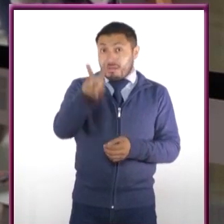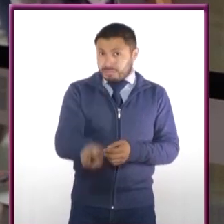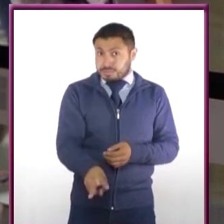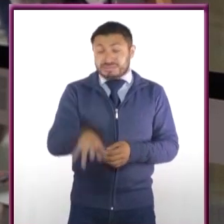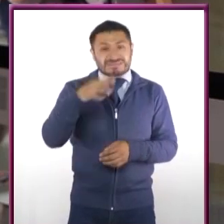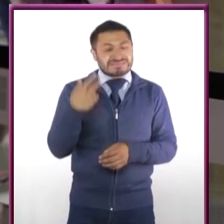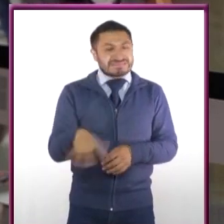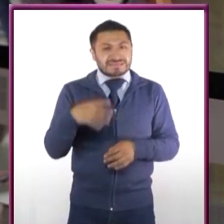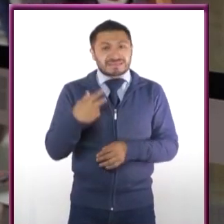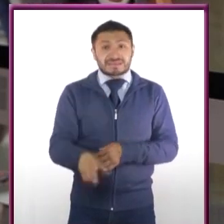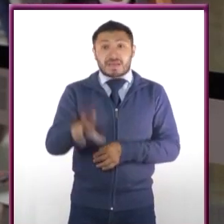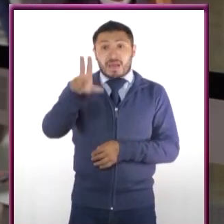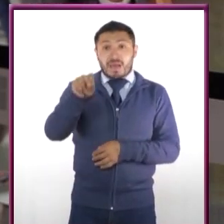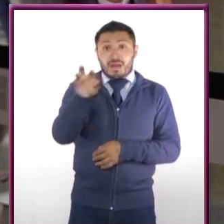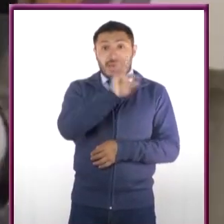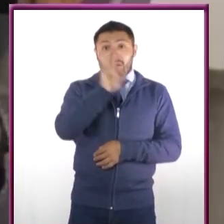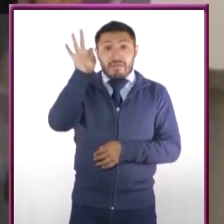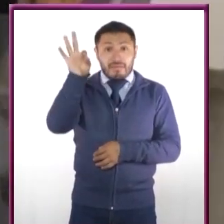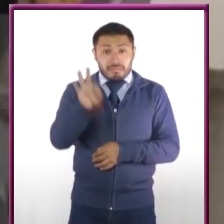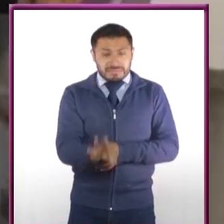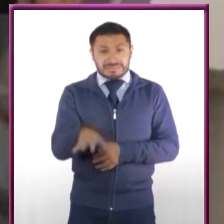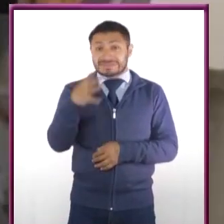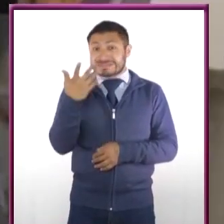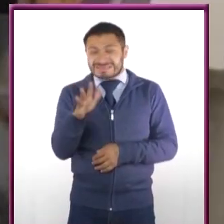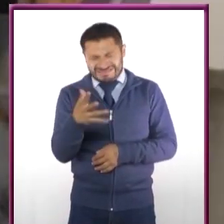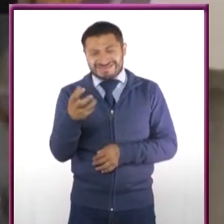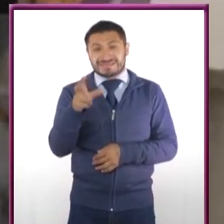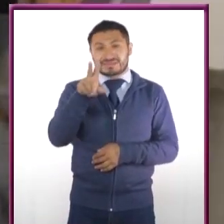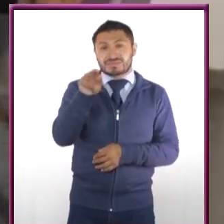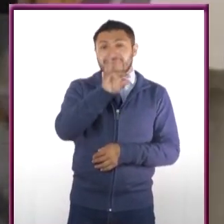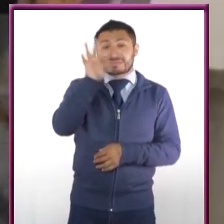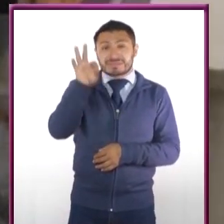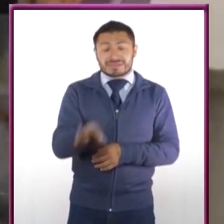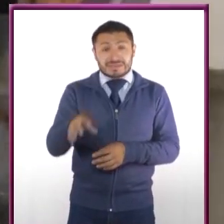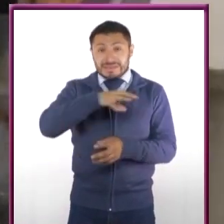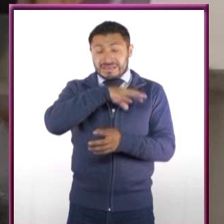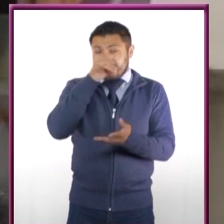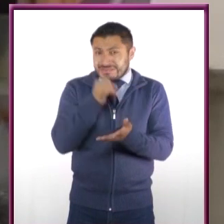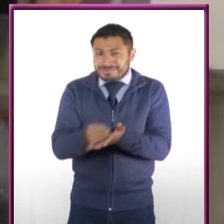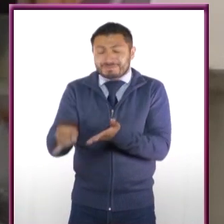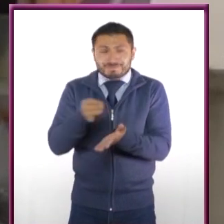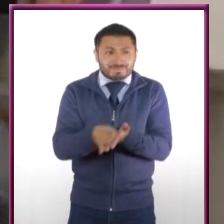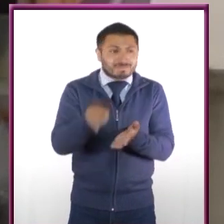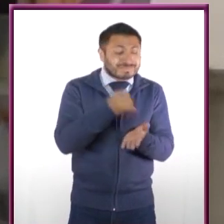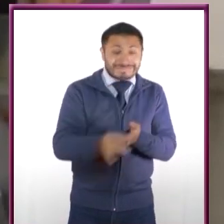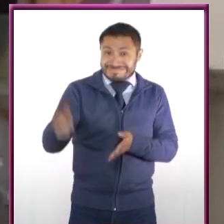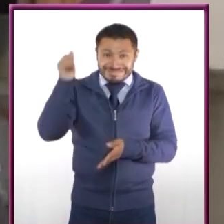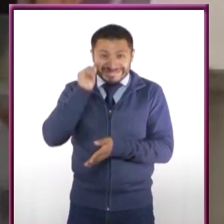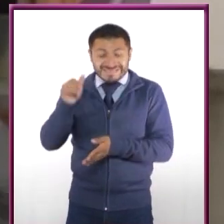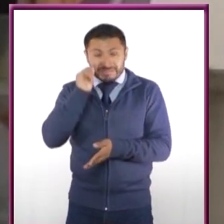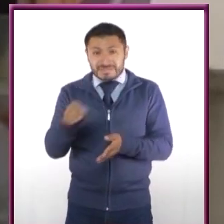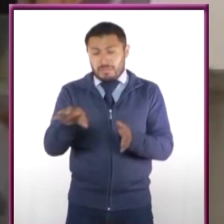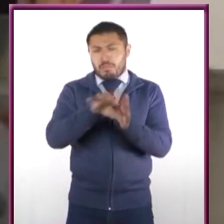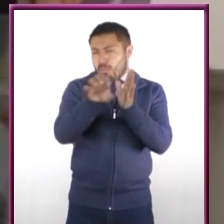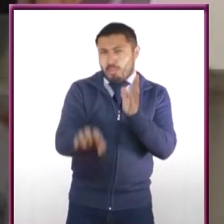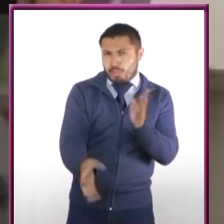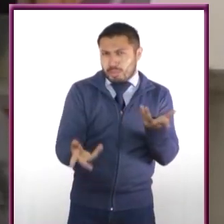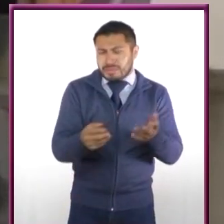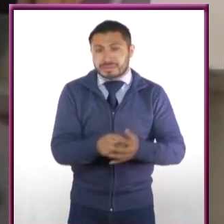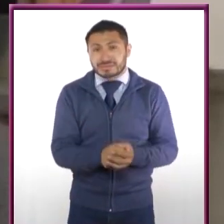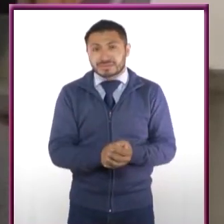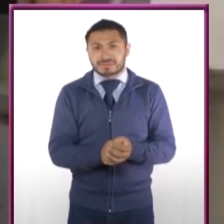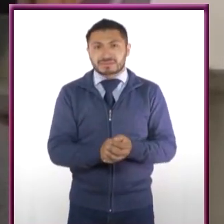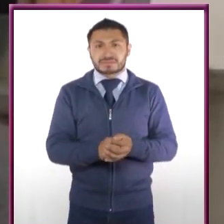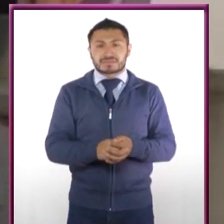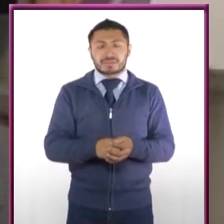verdad es que el 80%, aproximadamente el 80% de las decisiones que tomamos, por ejemplo, pongo un